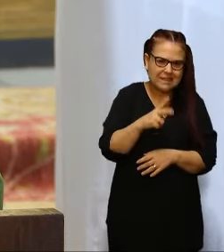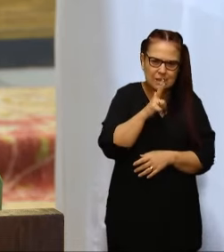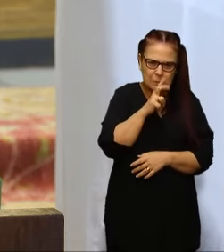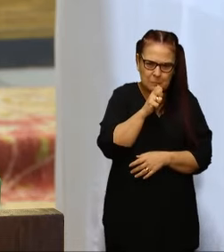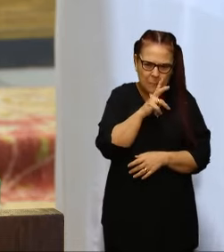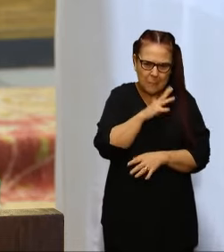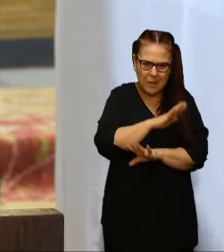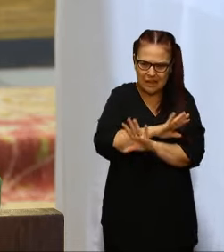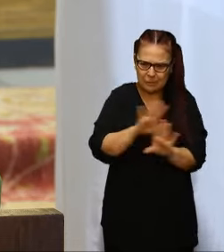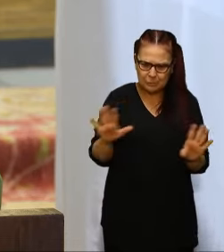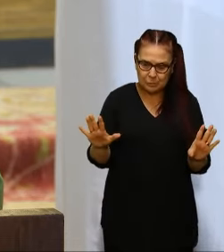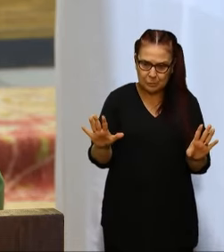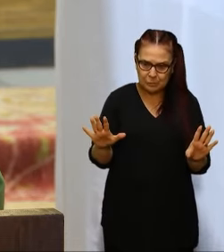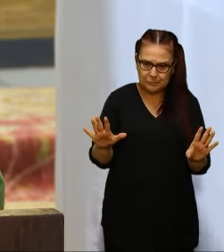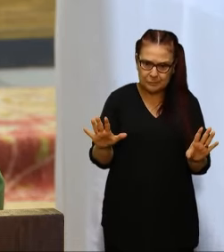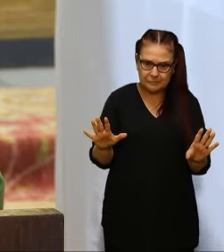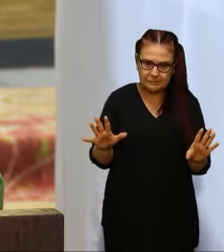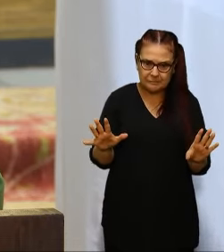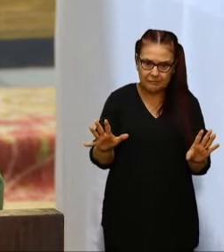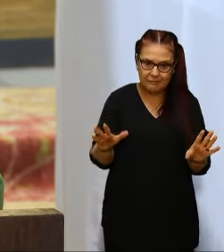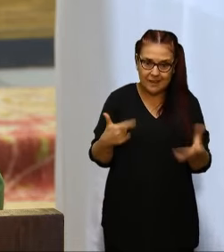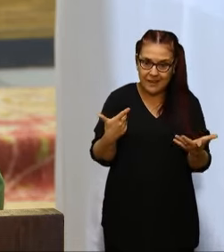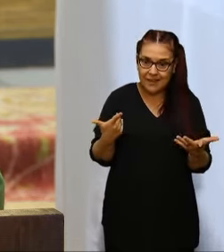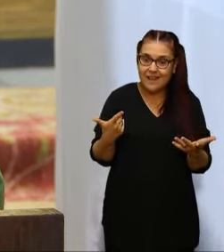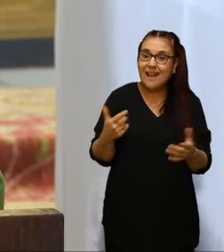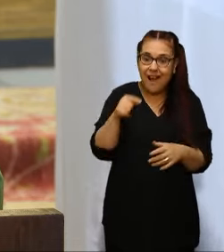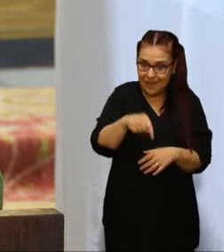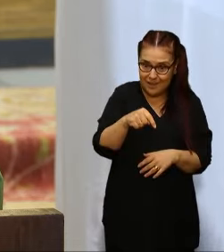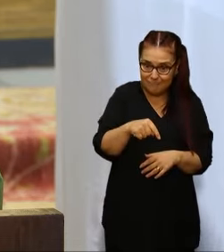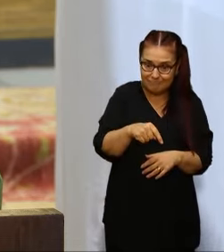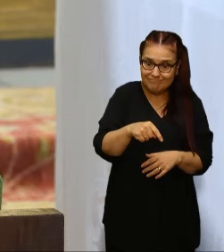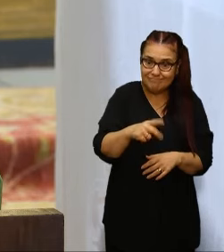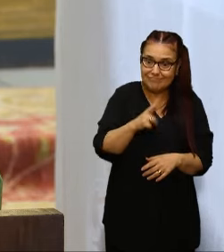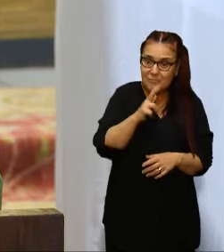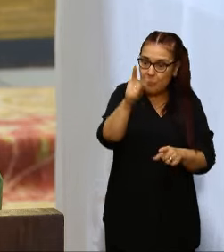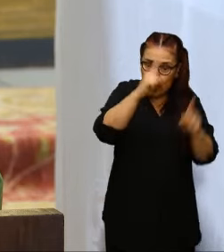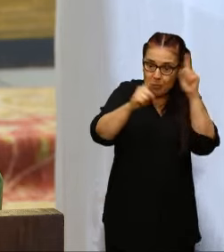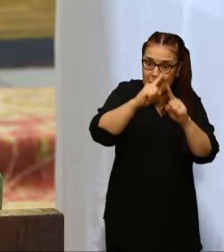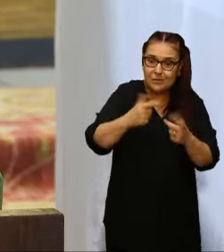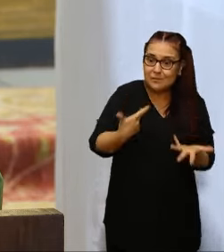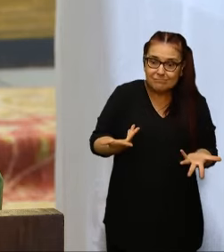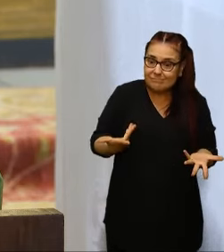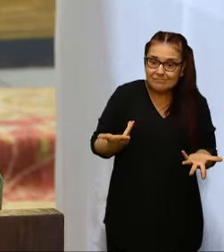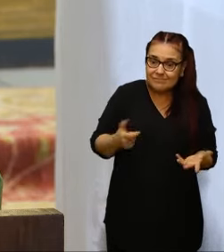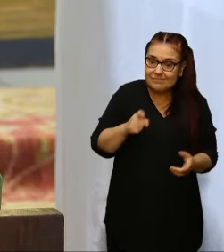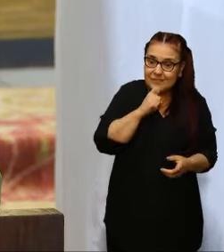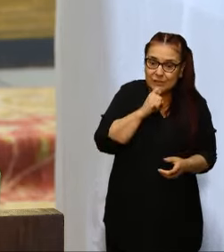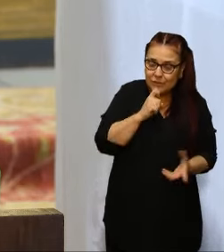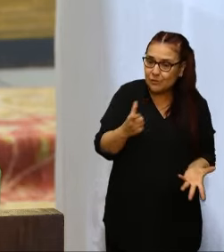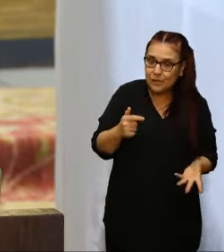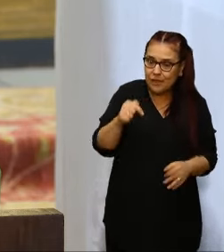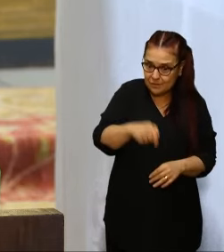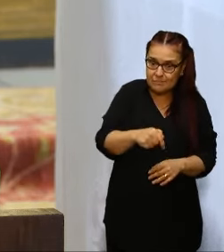desaparece porque siempre está. En medio de las calamidades de las danas está. En medio de todas las dificultades que tengo en mi vida, en